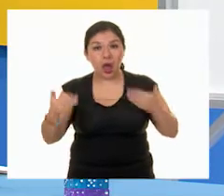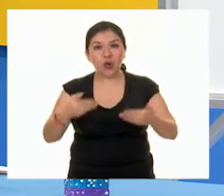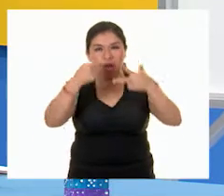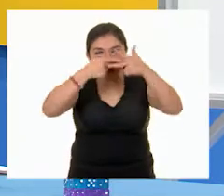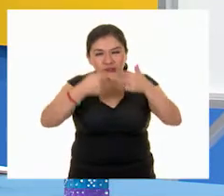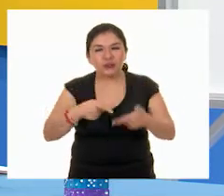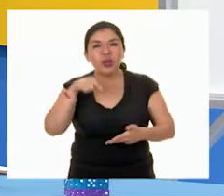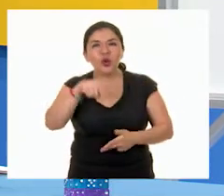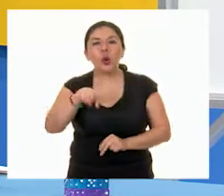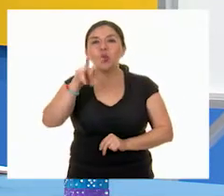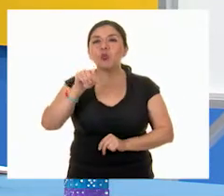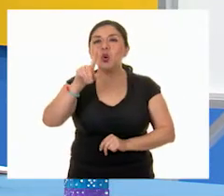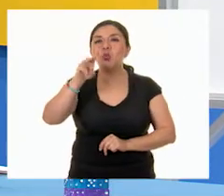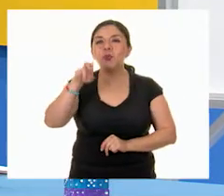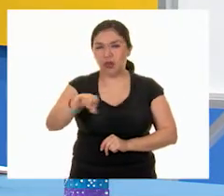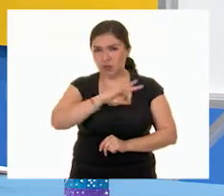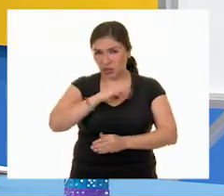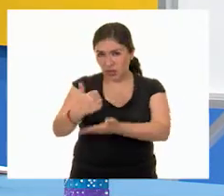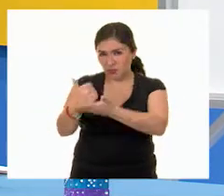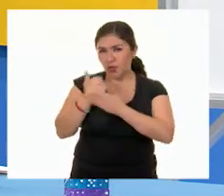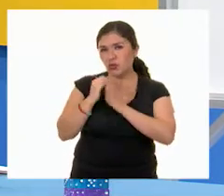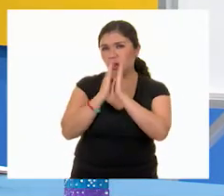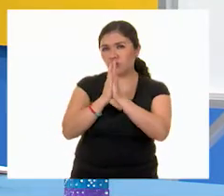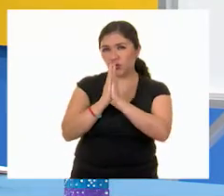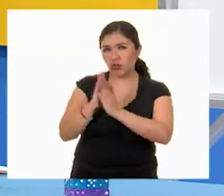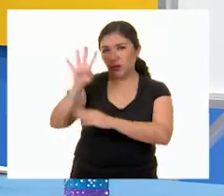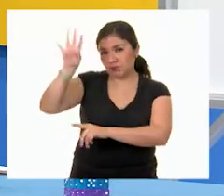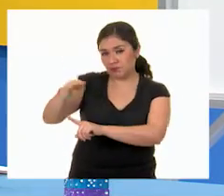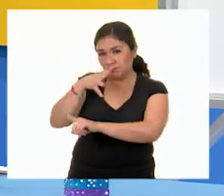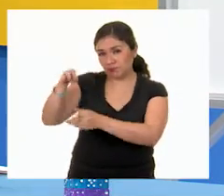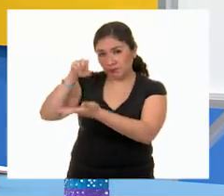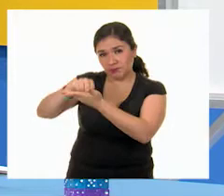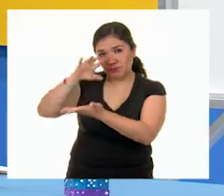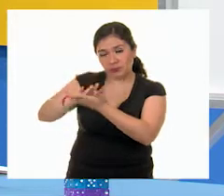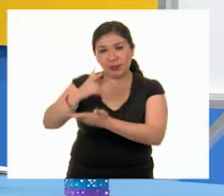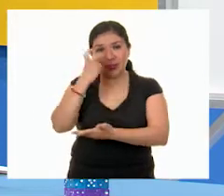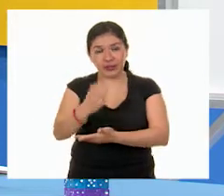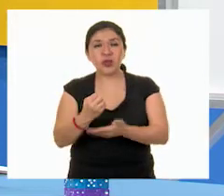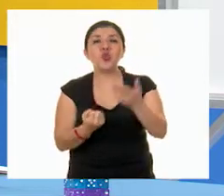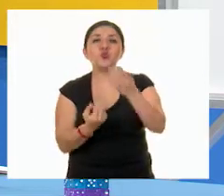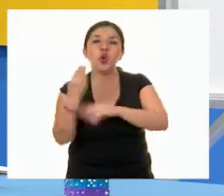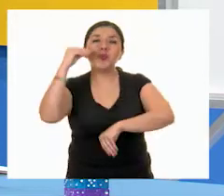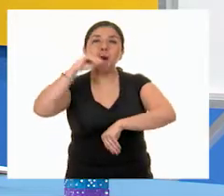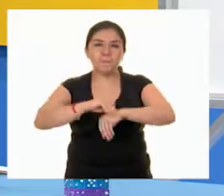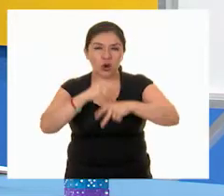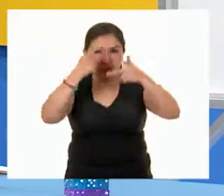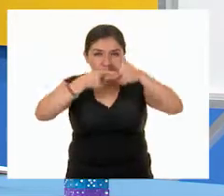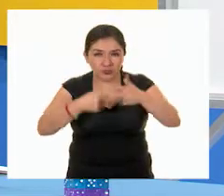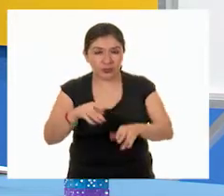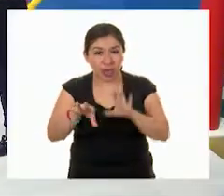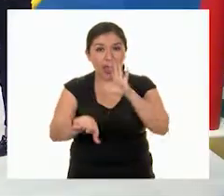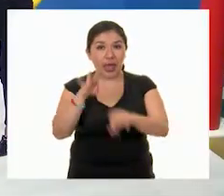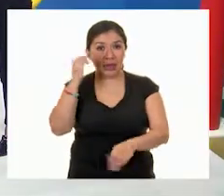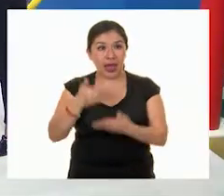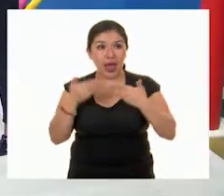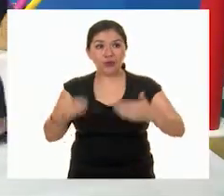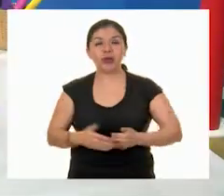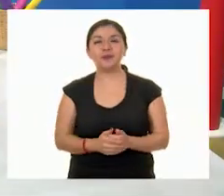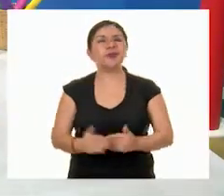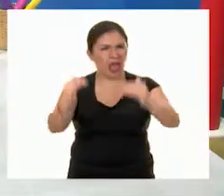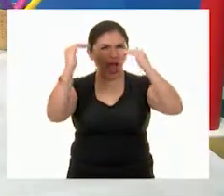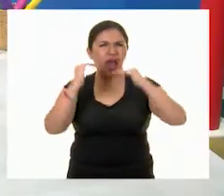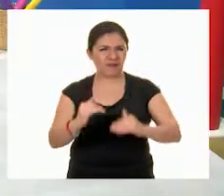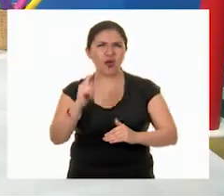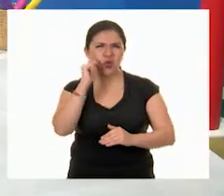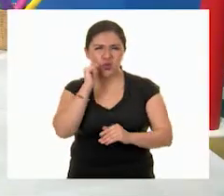calculemos su volumen. María, ¿me ayudas en el pizarrón a registrar estas nuevas medidas que encontramos? Sí, en la parte de abajo